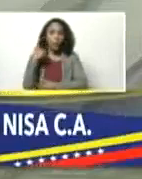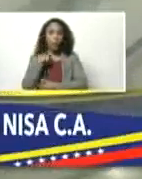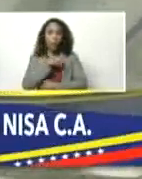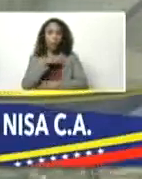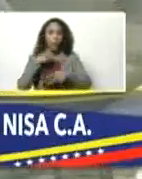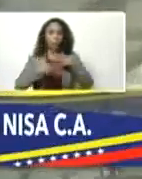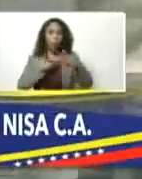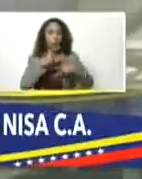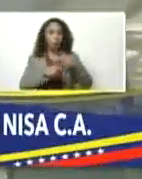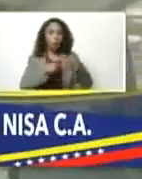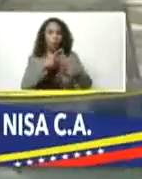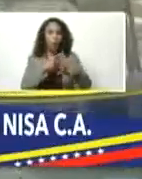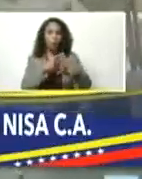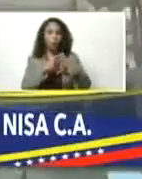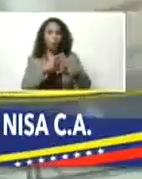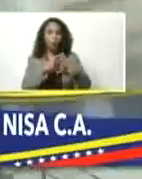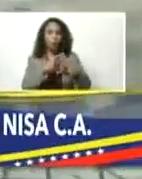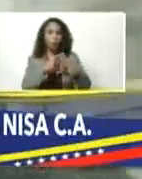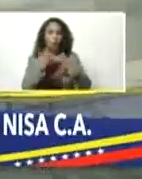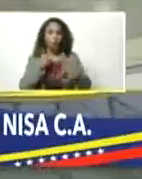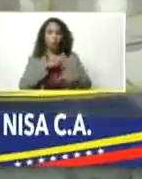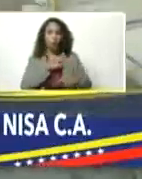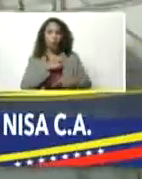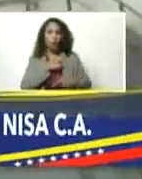nuestra producción.